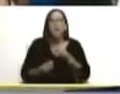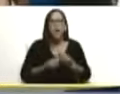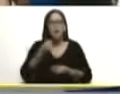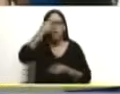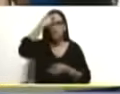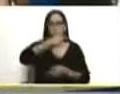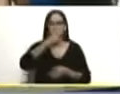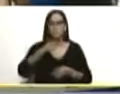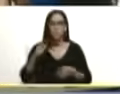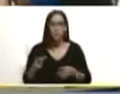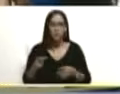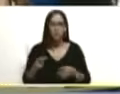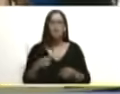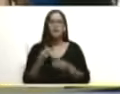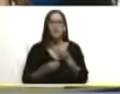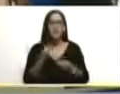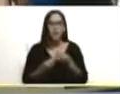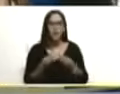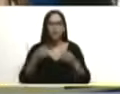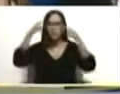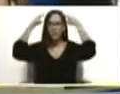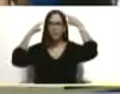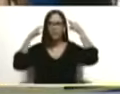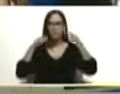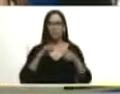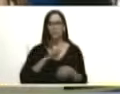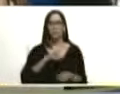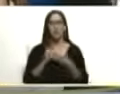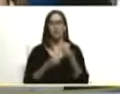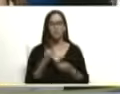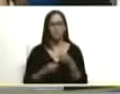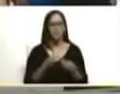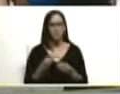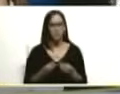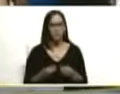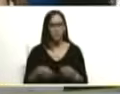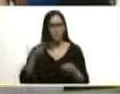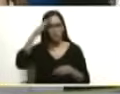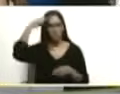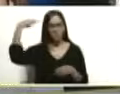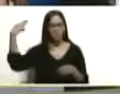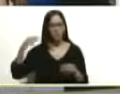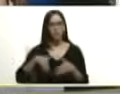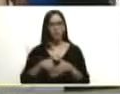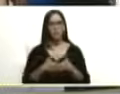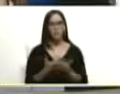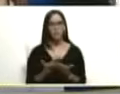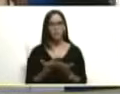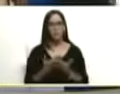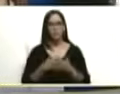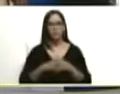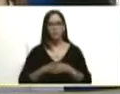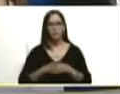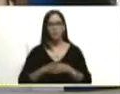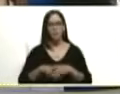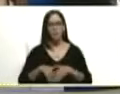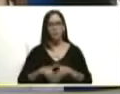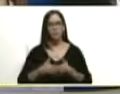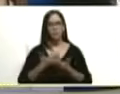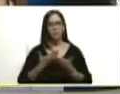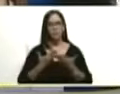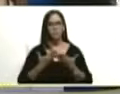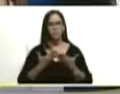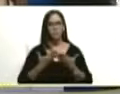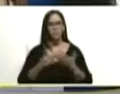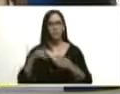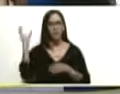pueblo? ¿Qué ha hecho Chávez? ¿Qué estamos haciendo nosotros? Reflexiones de madrugada, amaneciendo en